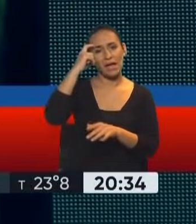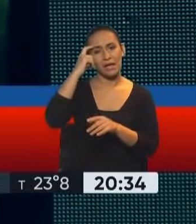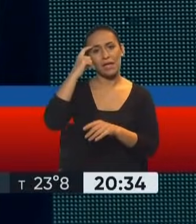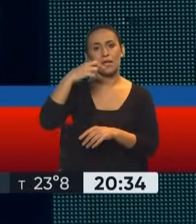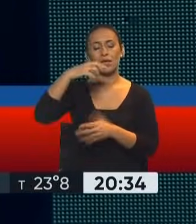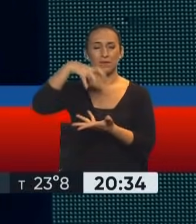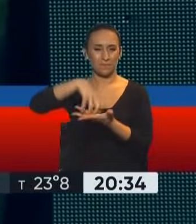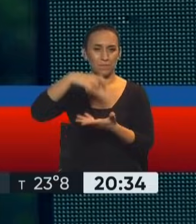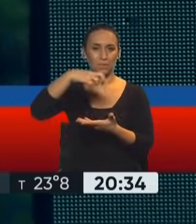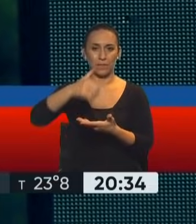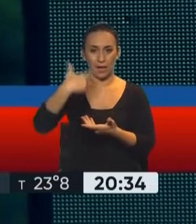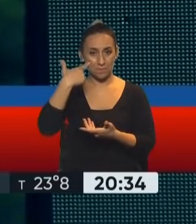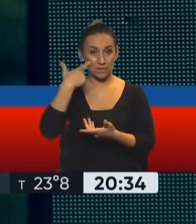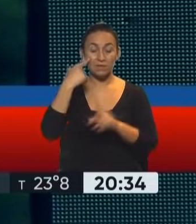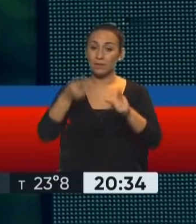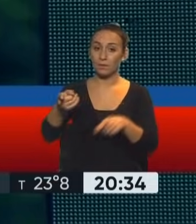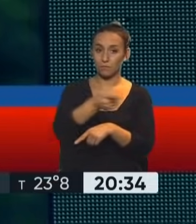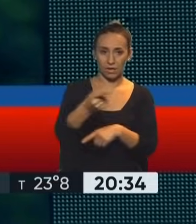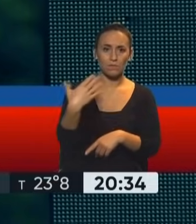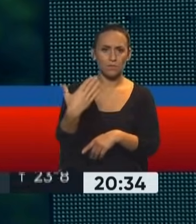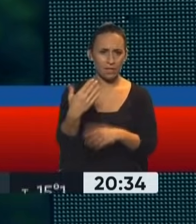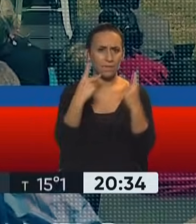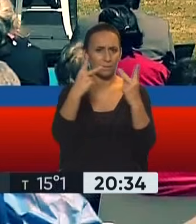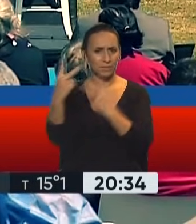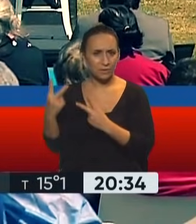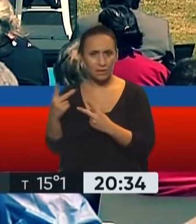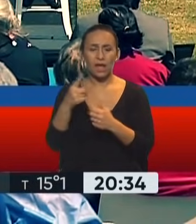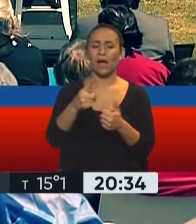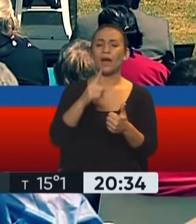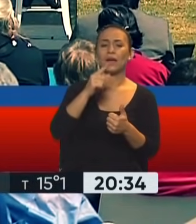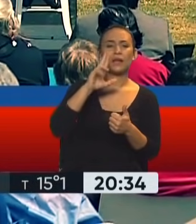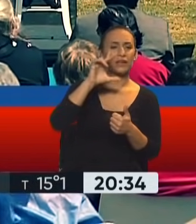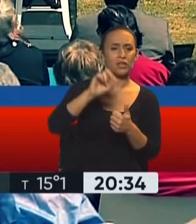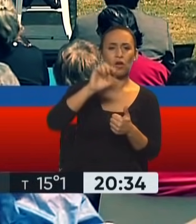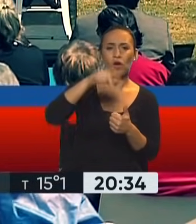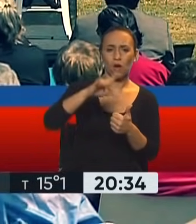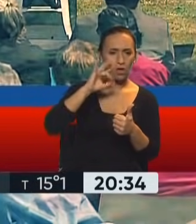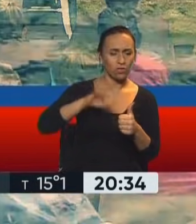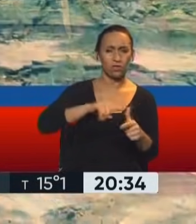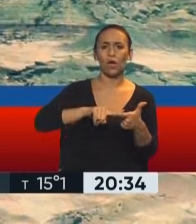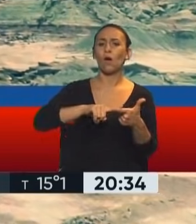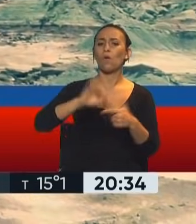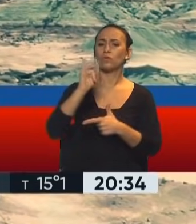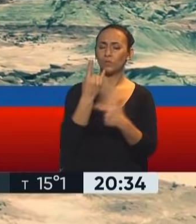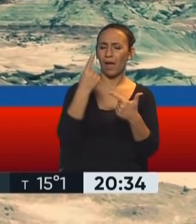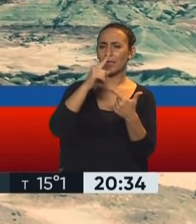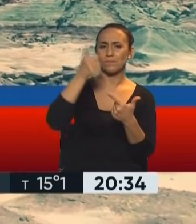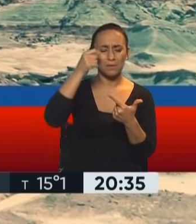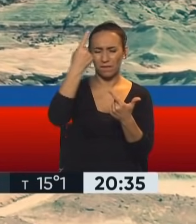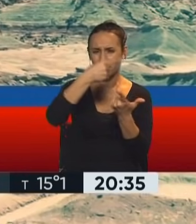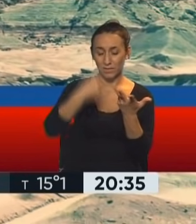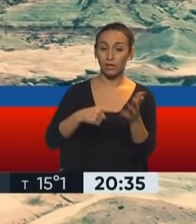también que van a tener la posibilidad de viajar a Río Hondo, a San Bernardo, a Mar del Plata, a Bariloche, a Ushuaia, y que les vamos a devolver hasta